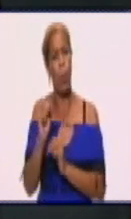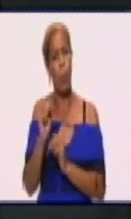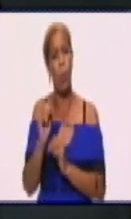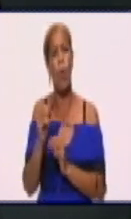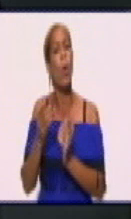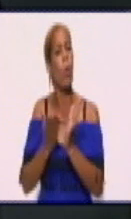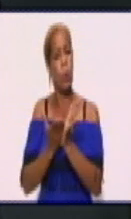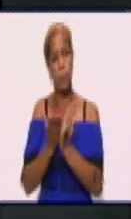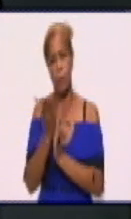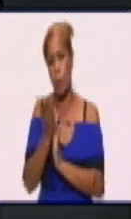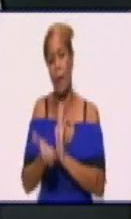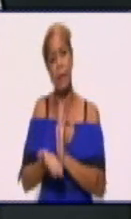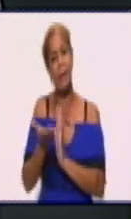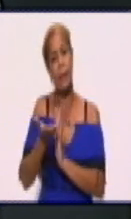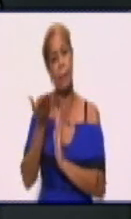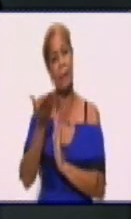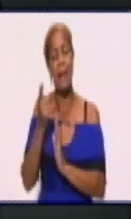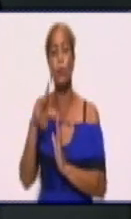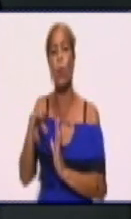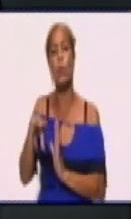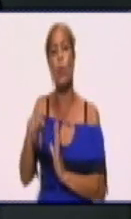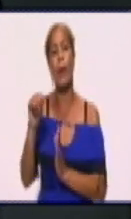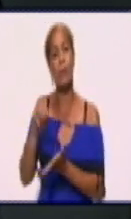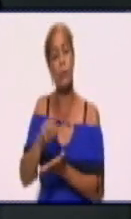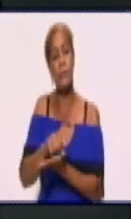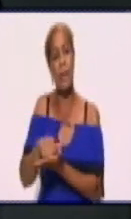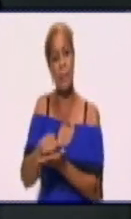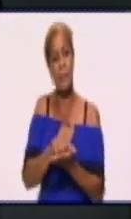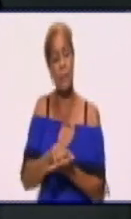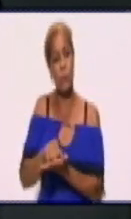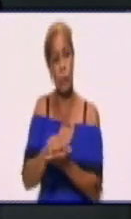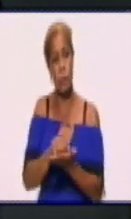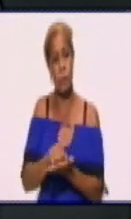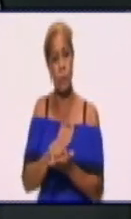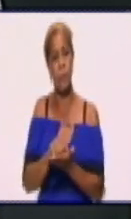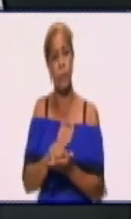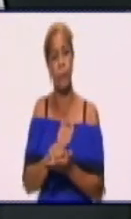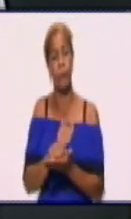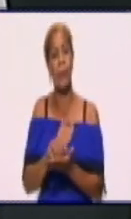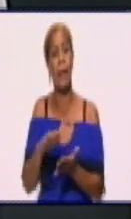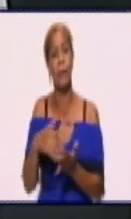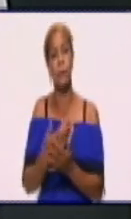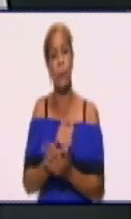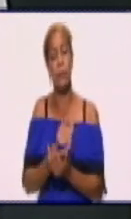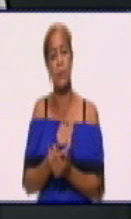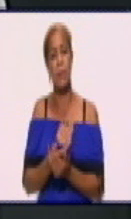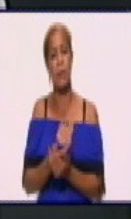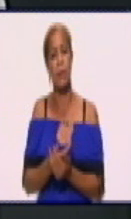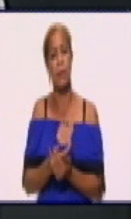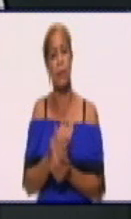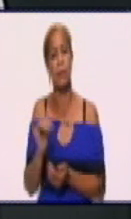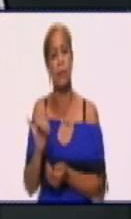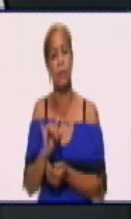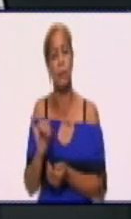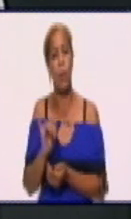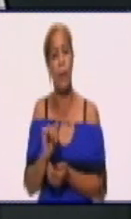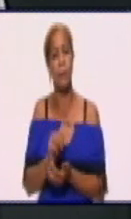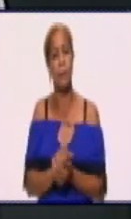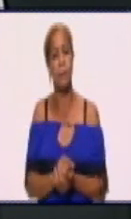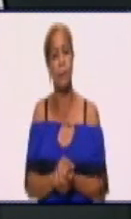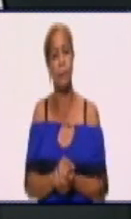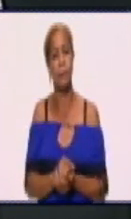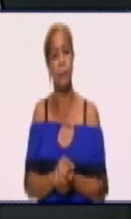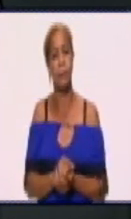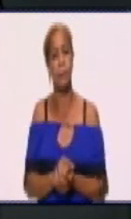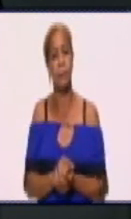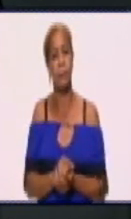las facilidades que tiene en las consultas puede que ya teníamos los pagos